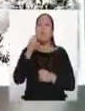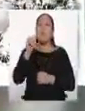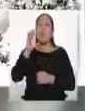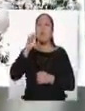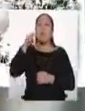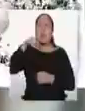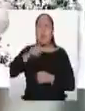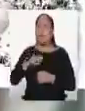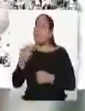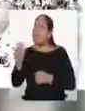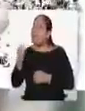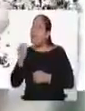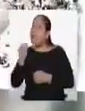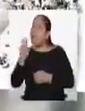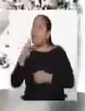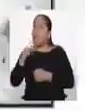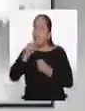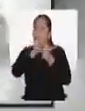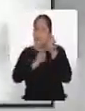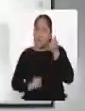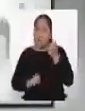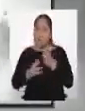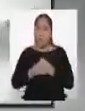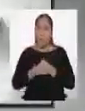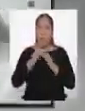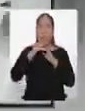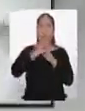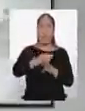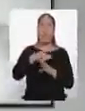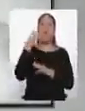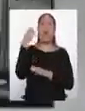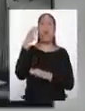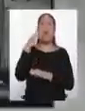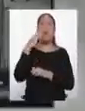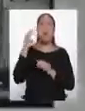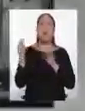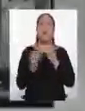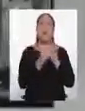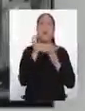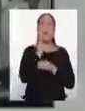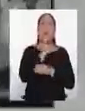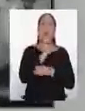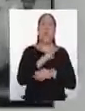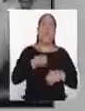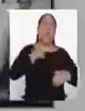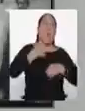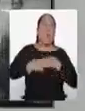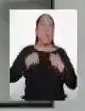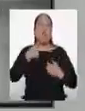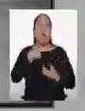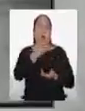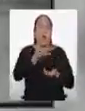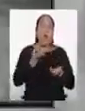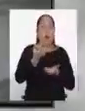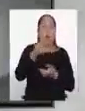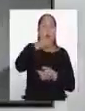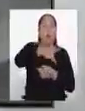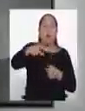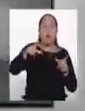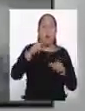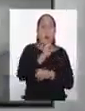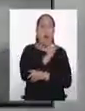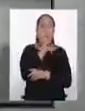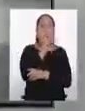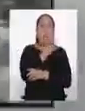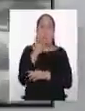sur, con el objetivo de evitar que Colombia se sume al Ecuador en los reclamos por la región amazónica del